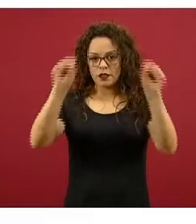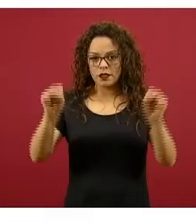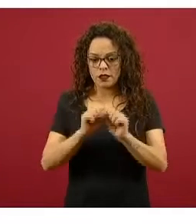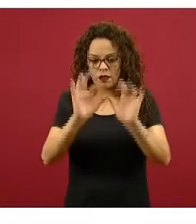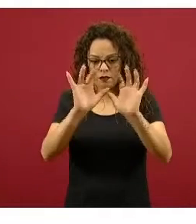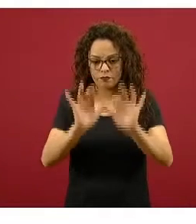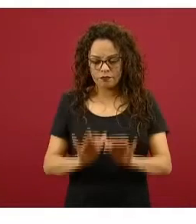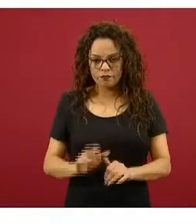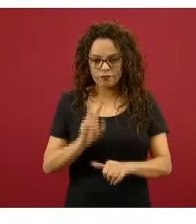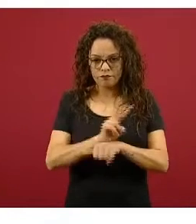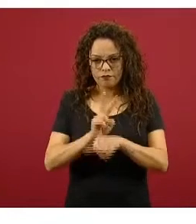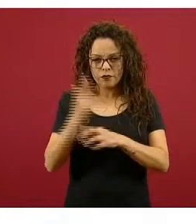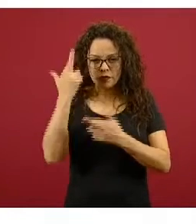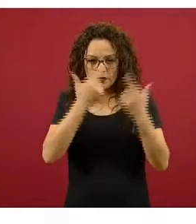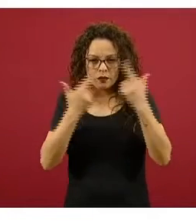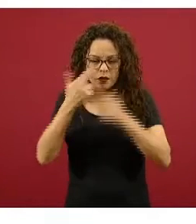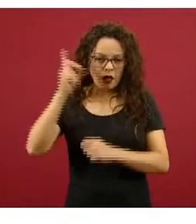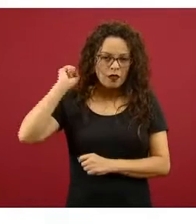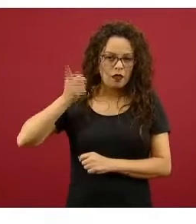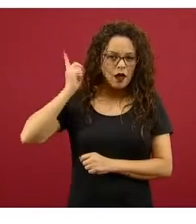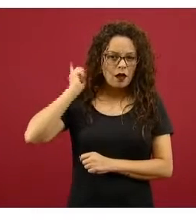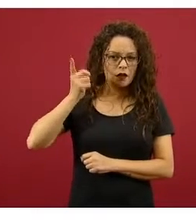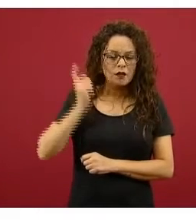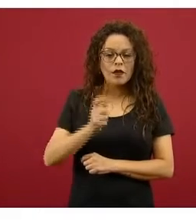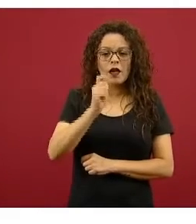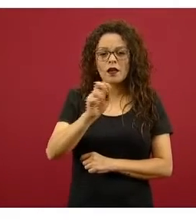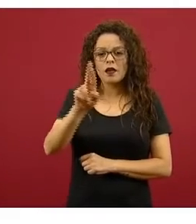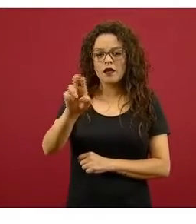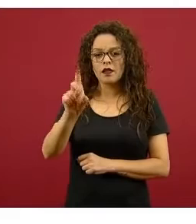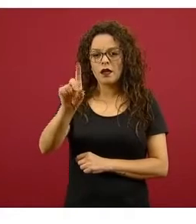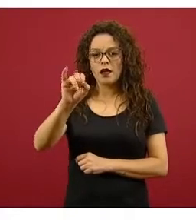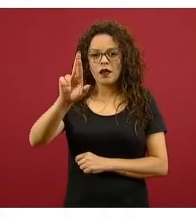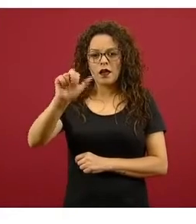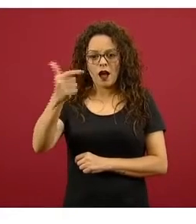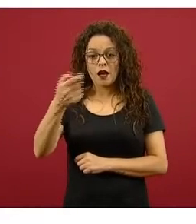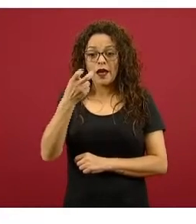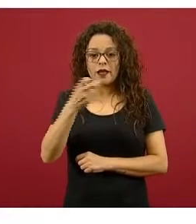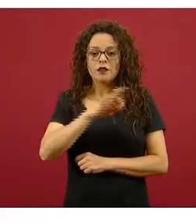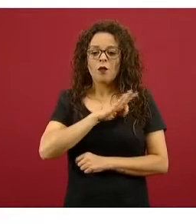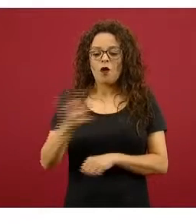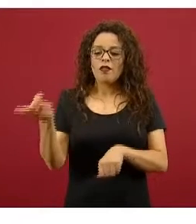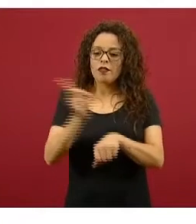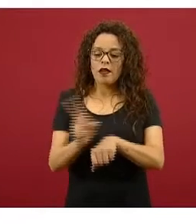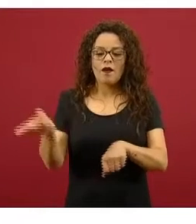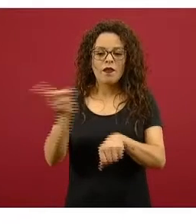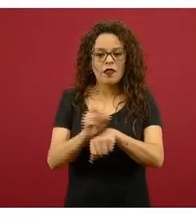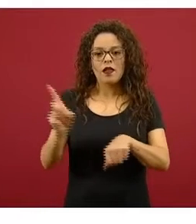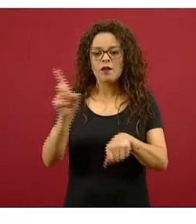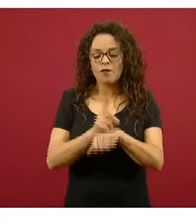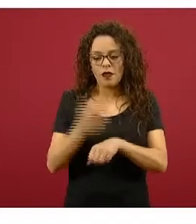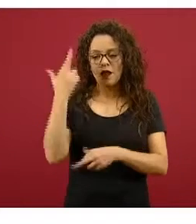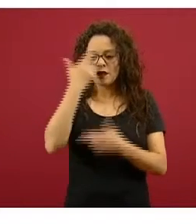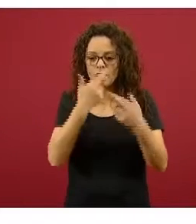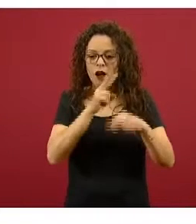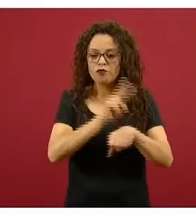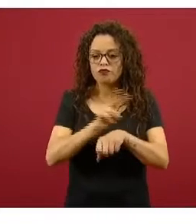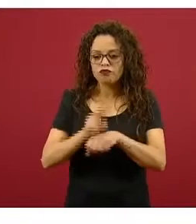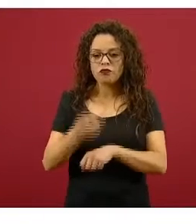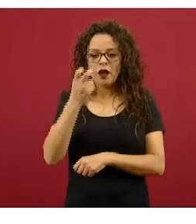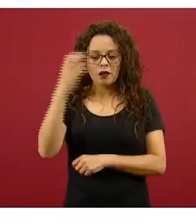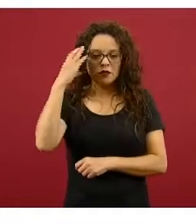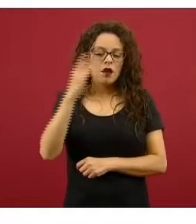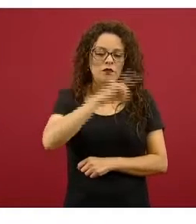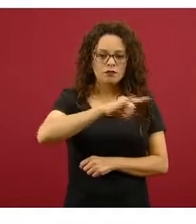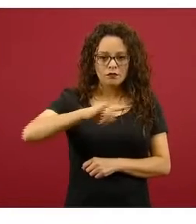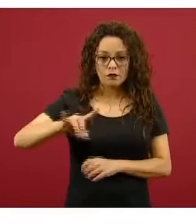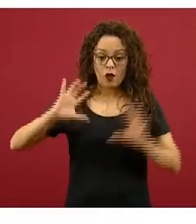de monitoreo diario, que es la red IRAC, y es lo que nos permite día con día estar monitoreando estas camas. Del total